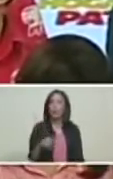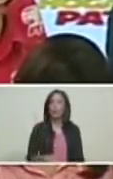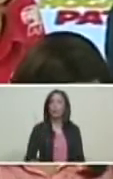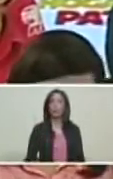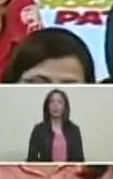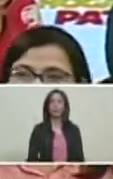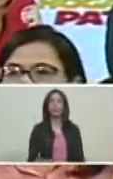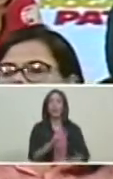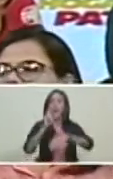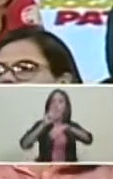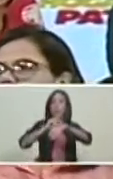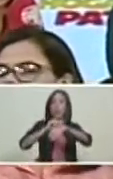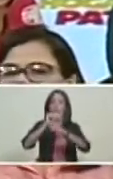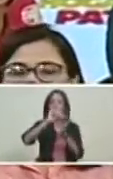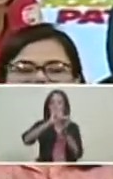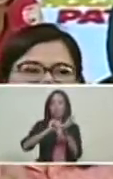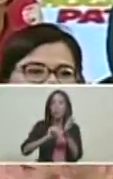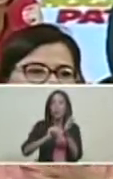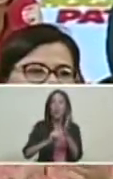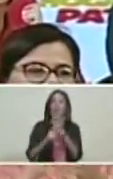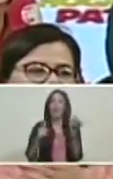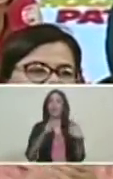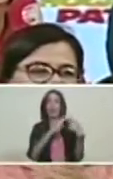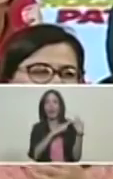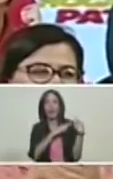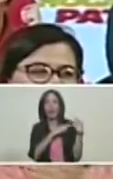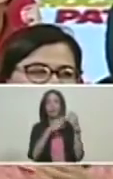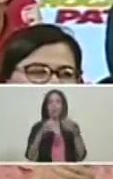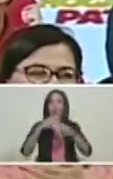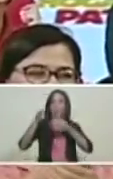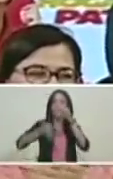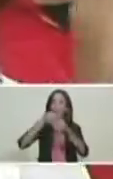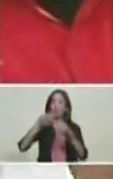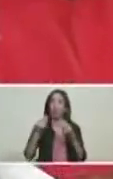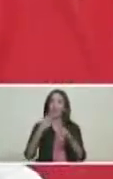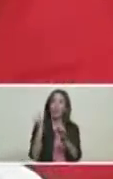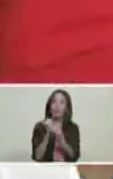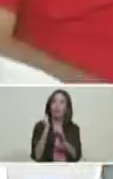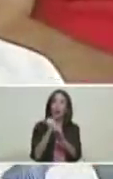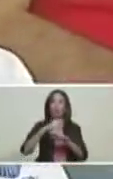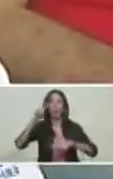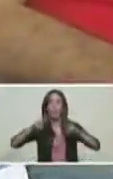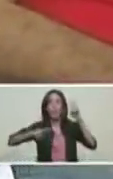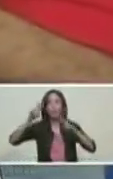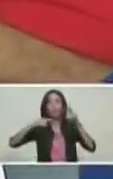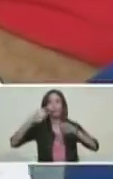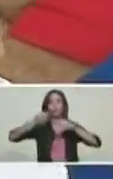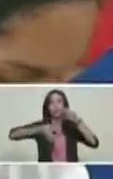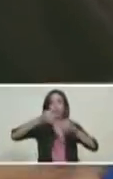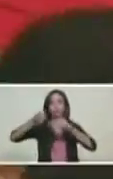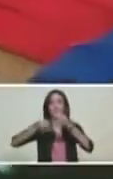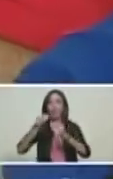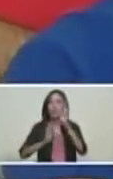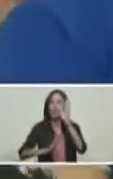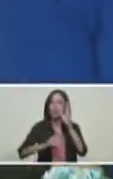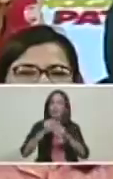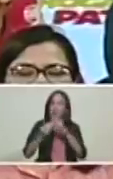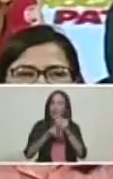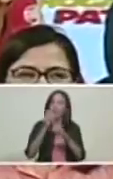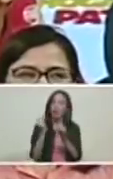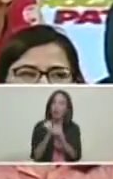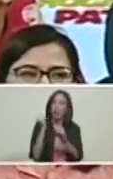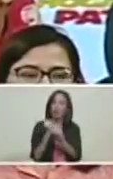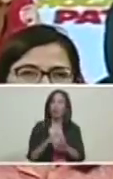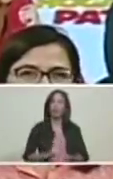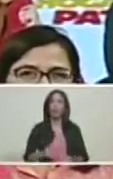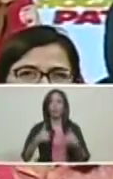médico cirujano, fue vocera e hizo una exposición del trabajo desarrollado. Y me correspondió a mí,